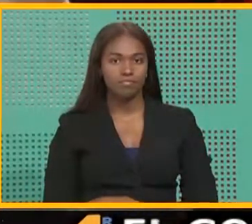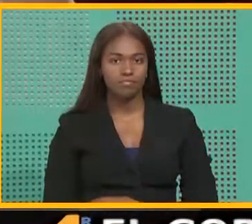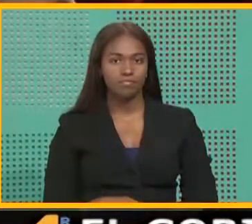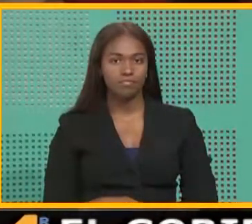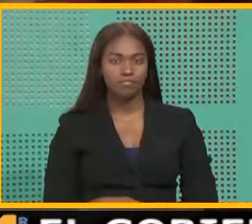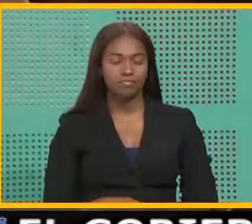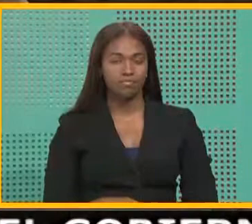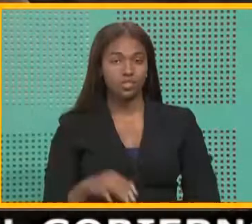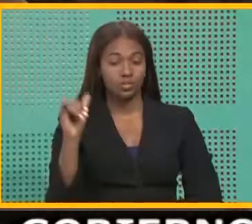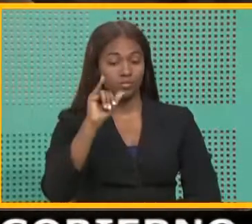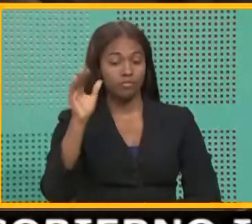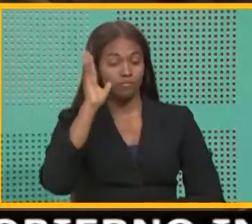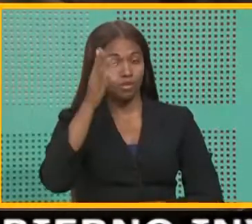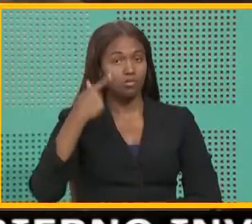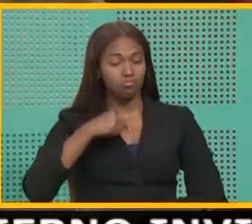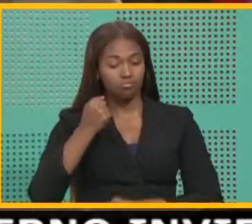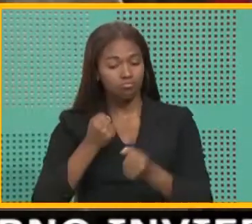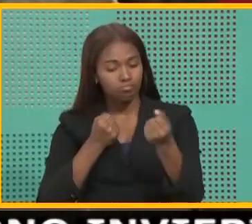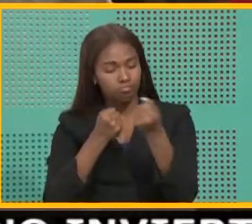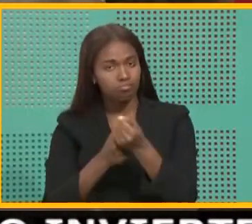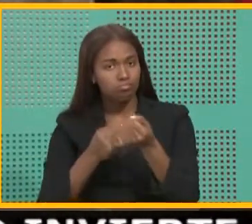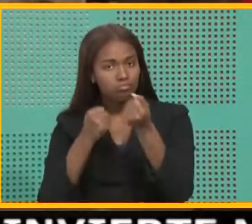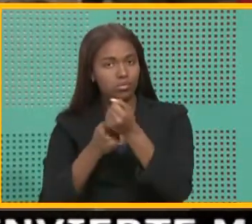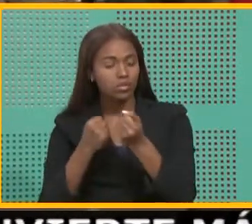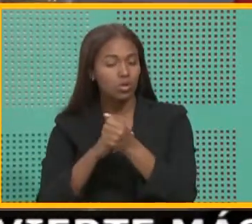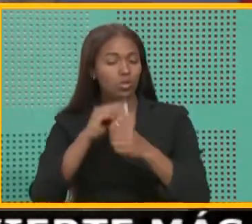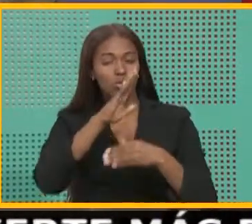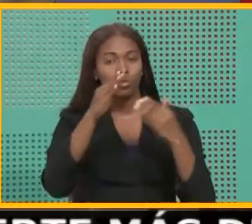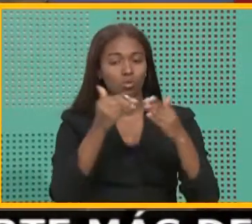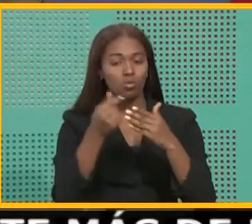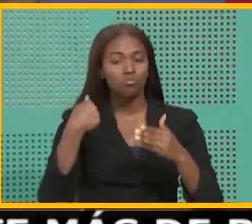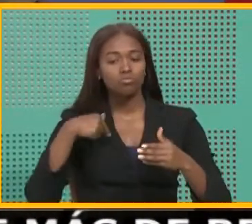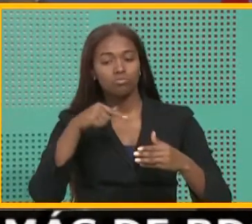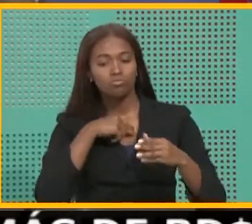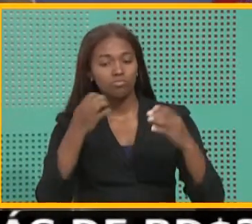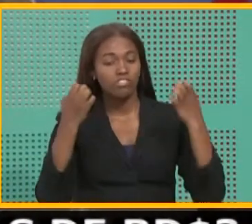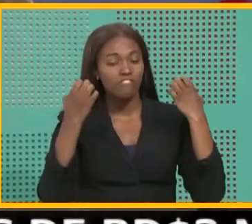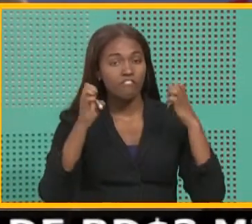Y encaminaremos todo nuestro esfuerzo